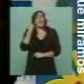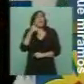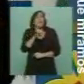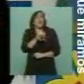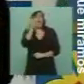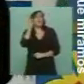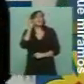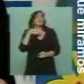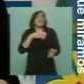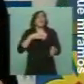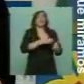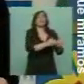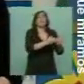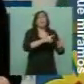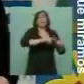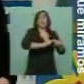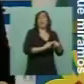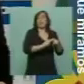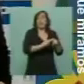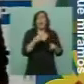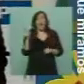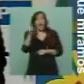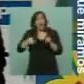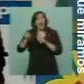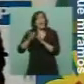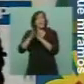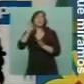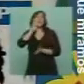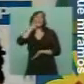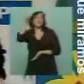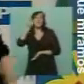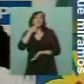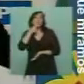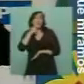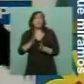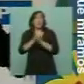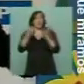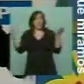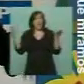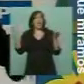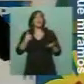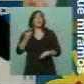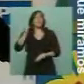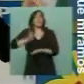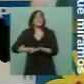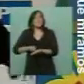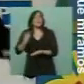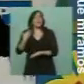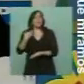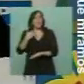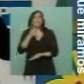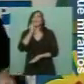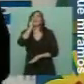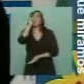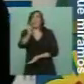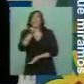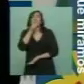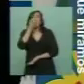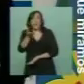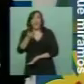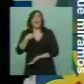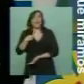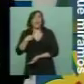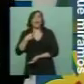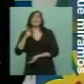Unidos eh los diarios pueden definirse a favor de tal o cual candidato pero deben hacerlo exp y yo me acuerdo que en